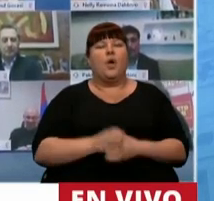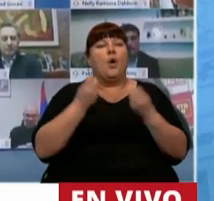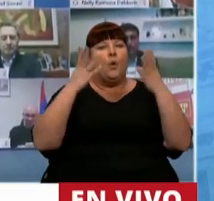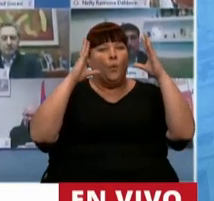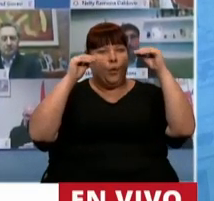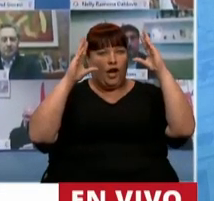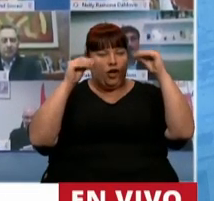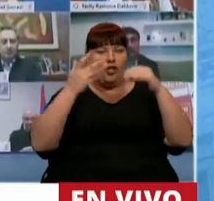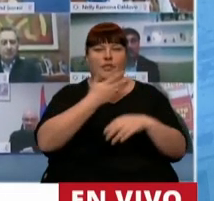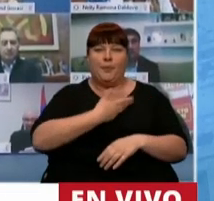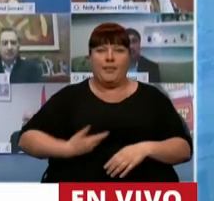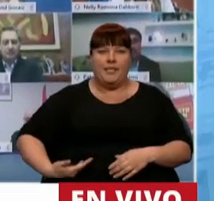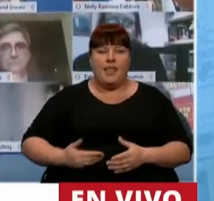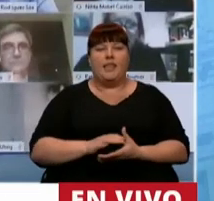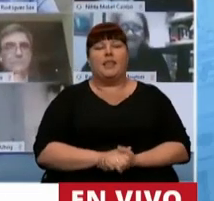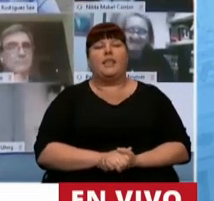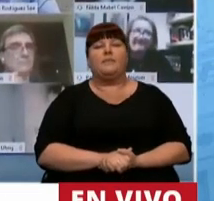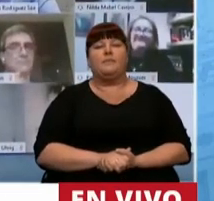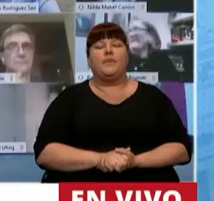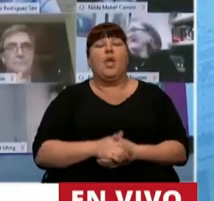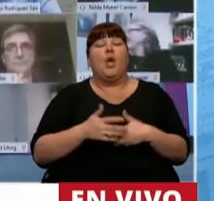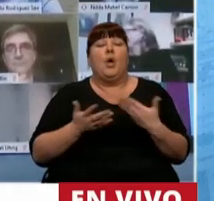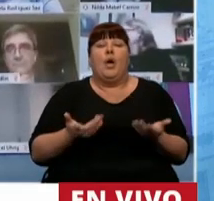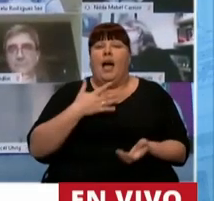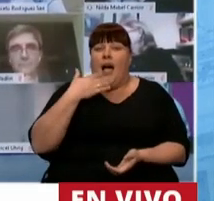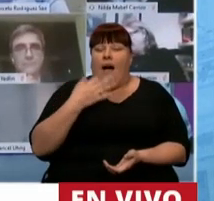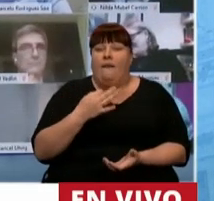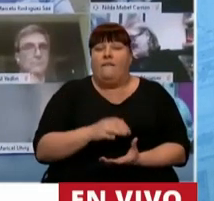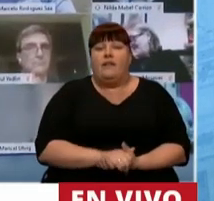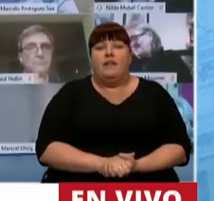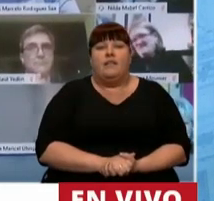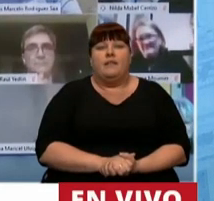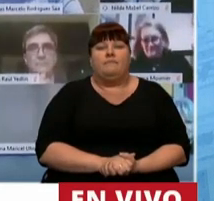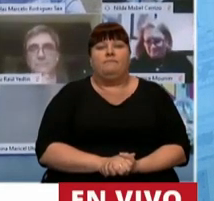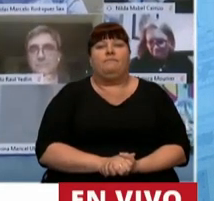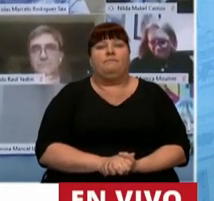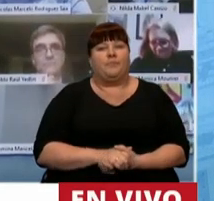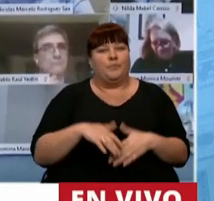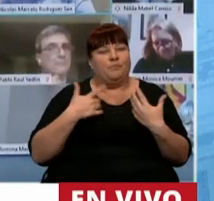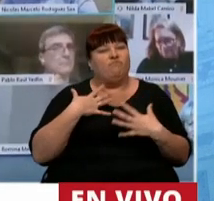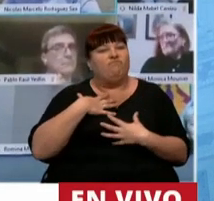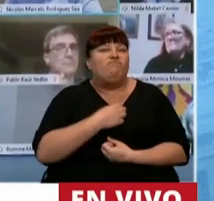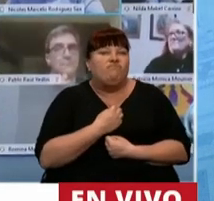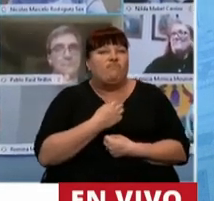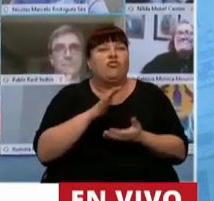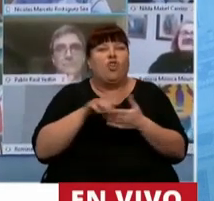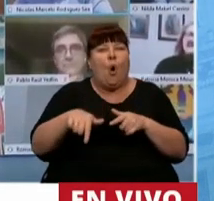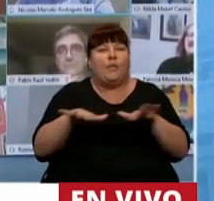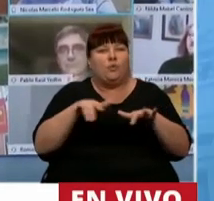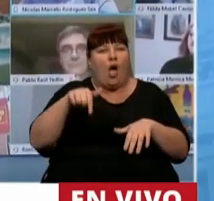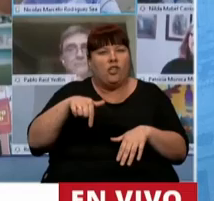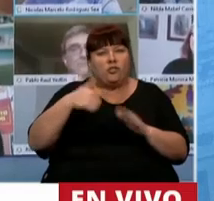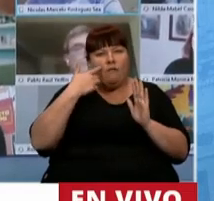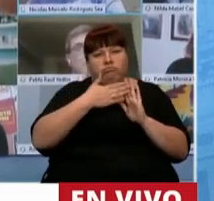Buenas noches, señor presidente. Bueno, la verdad que bastante angustiado por la situación que